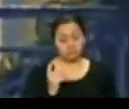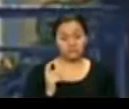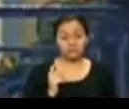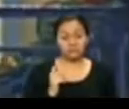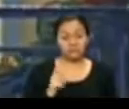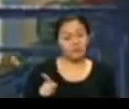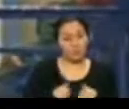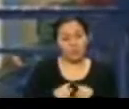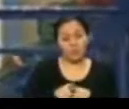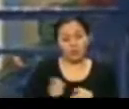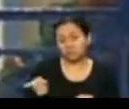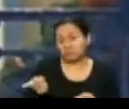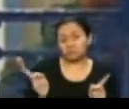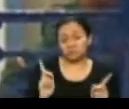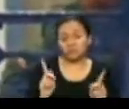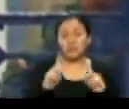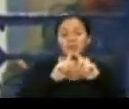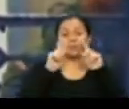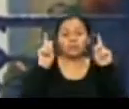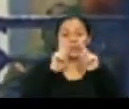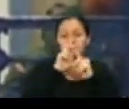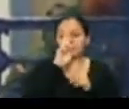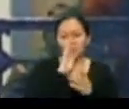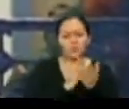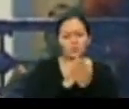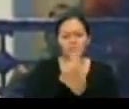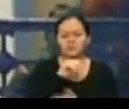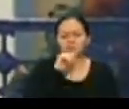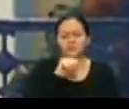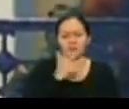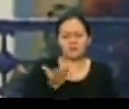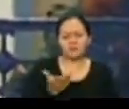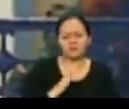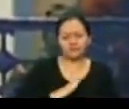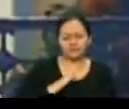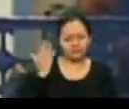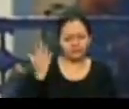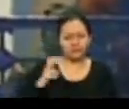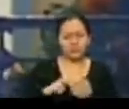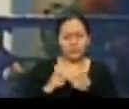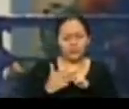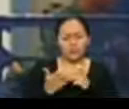para ciertos empresarios soberbios,